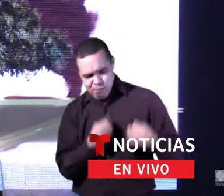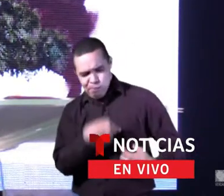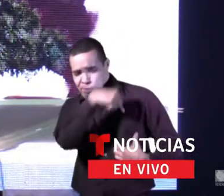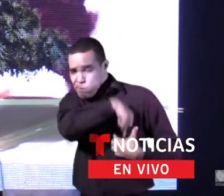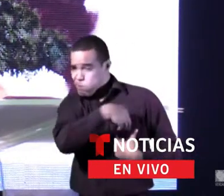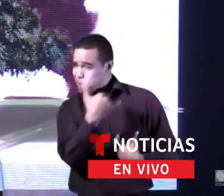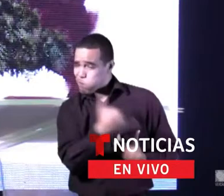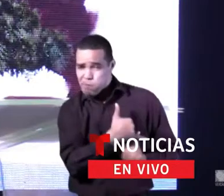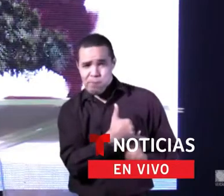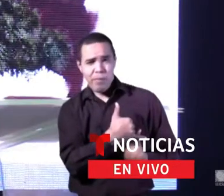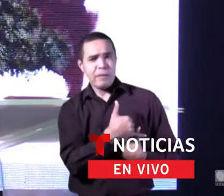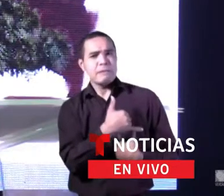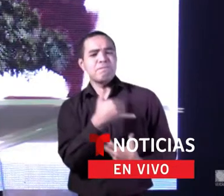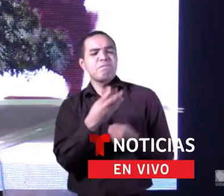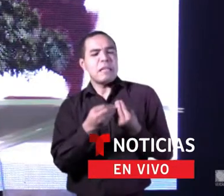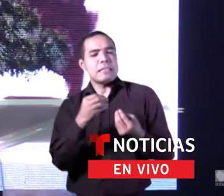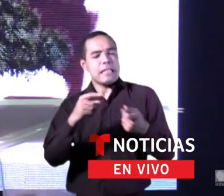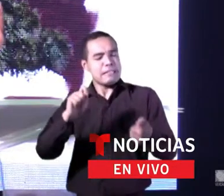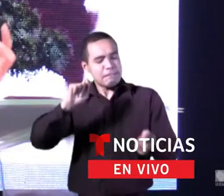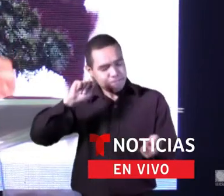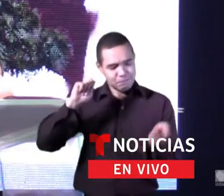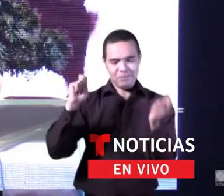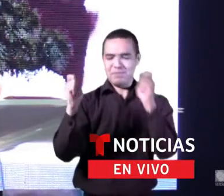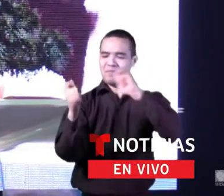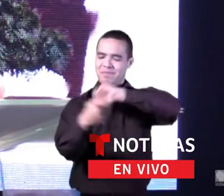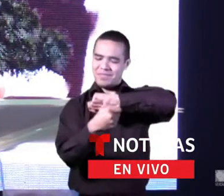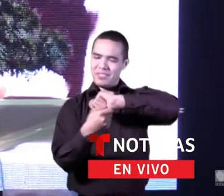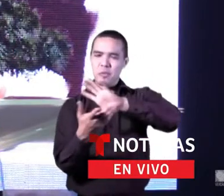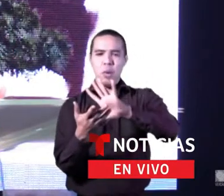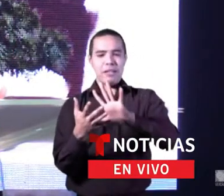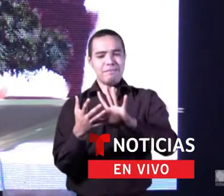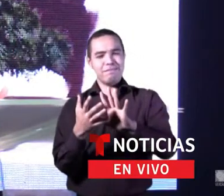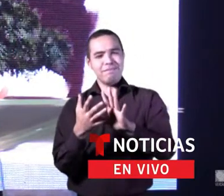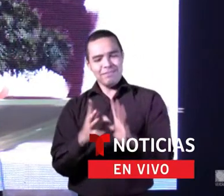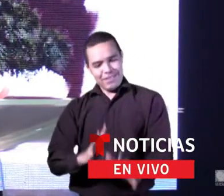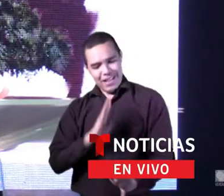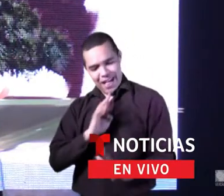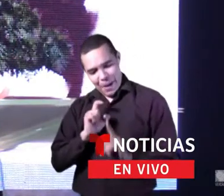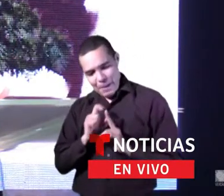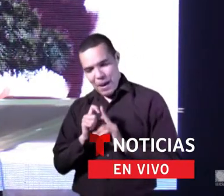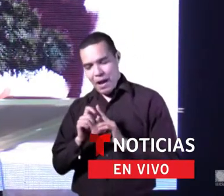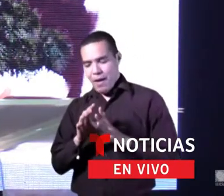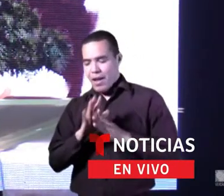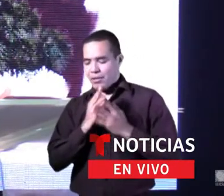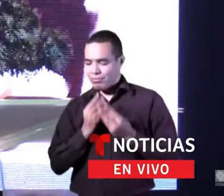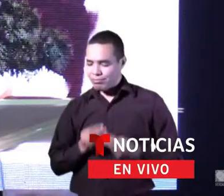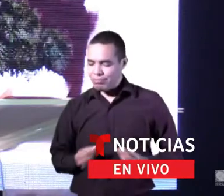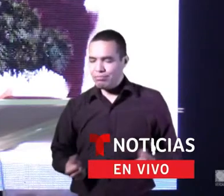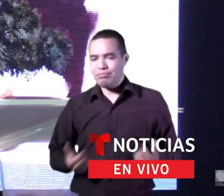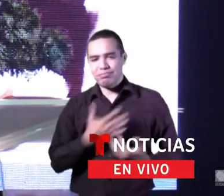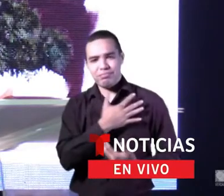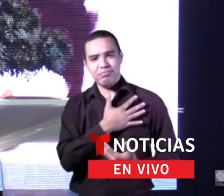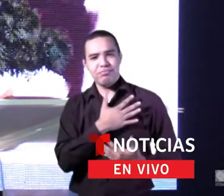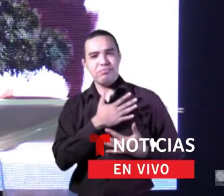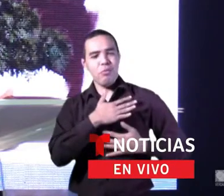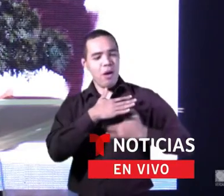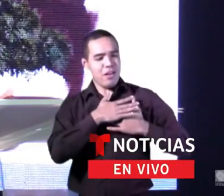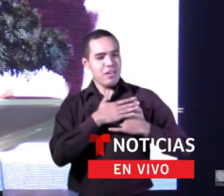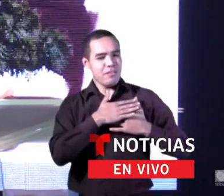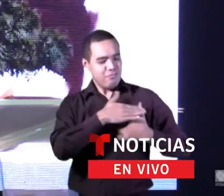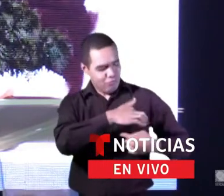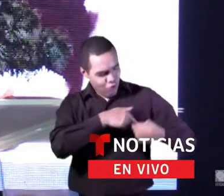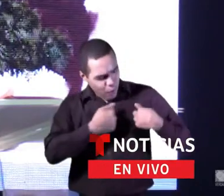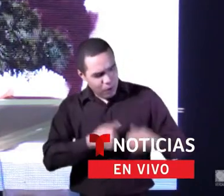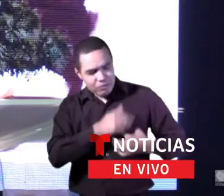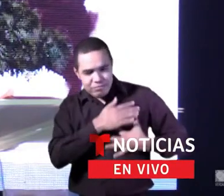y de transformarlo en palabra que sana nuestro reto ha sido pues encontrar una forma nueva